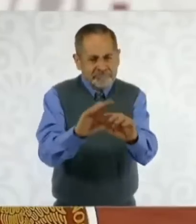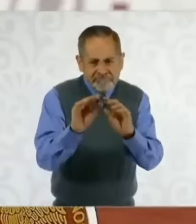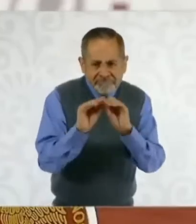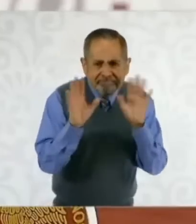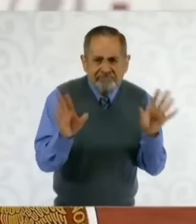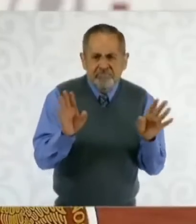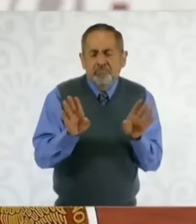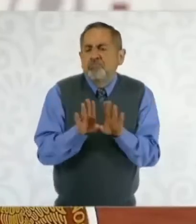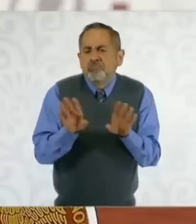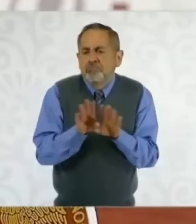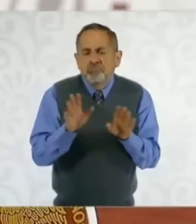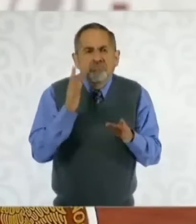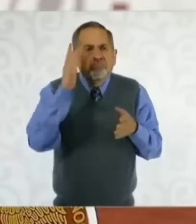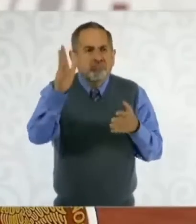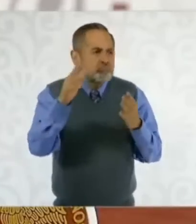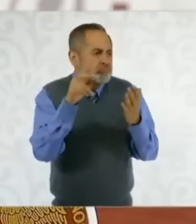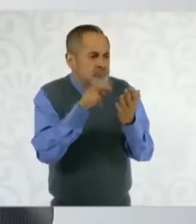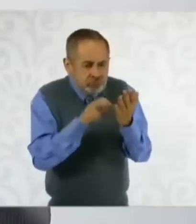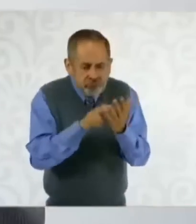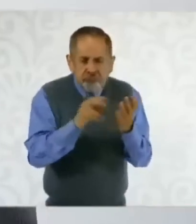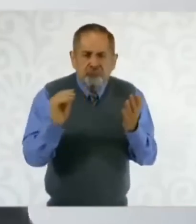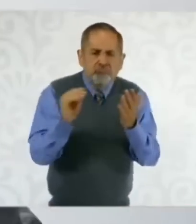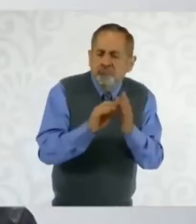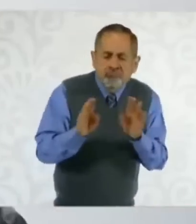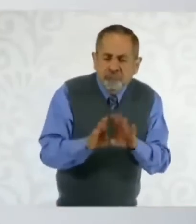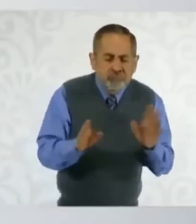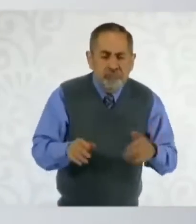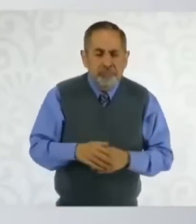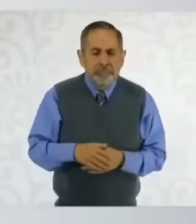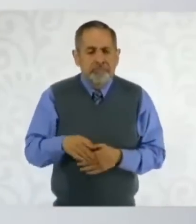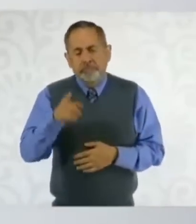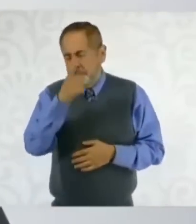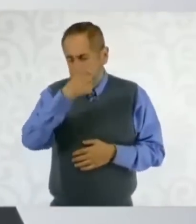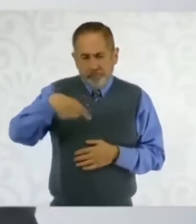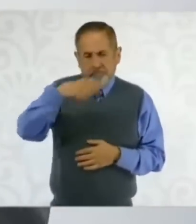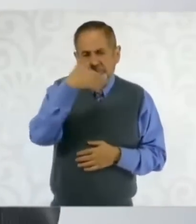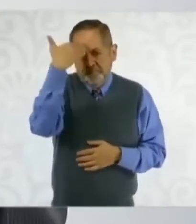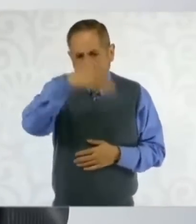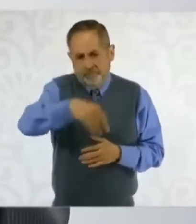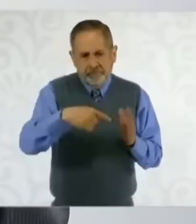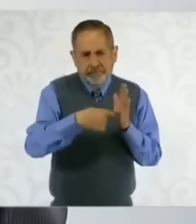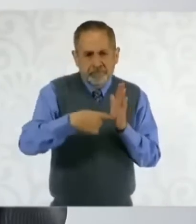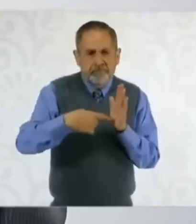reformas o adiciones a la Carta Magna. El órgano, bien lo sabemos,